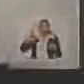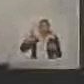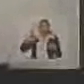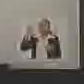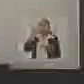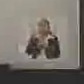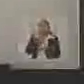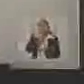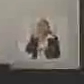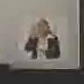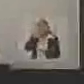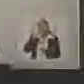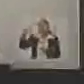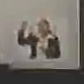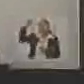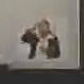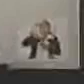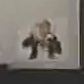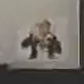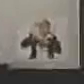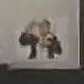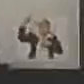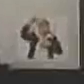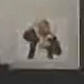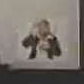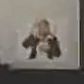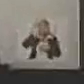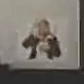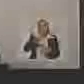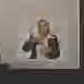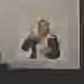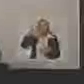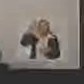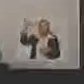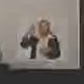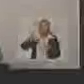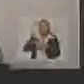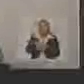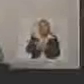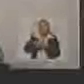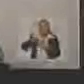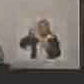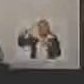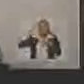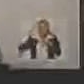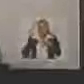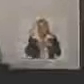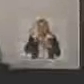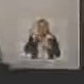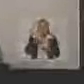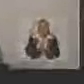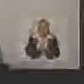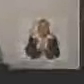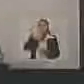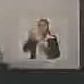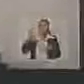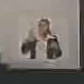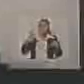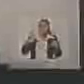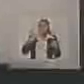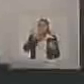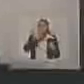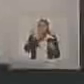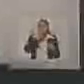bajopuentes que son tan peligrosos. Mi prioridad es que todas las mujeres, todos los niños, todas las adultas mayores y